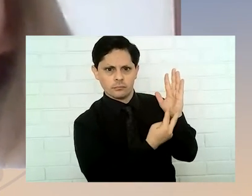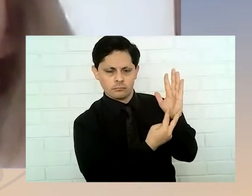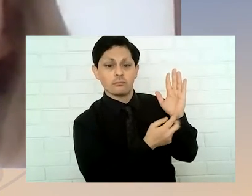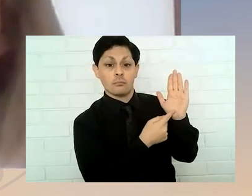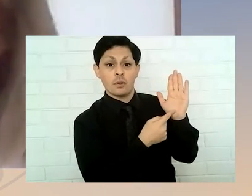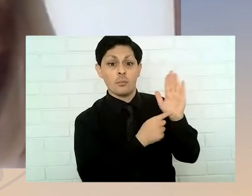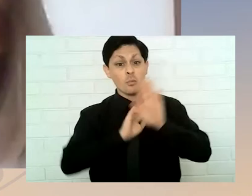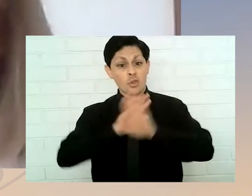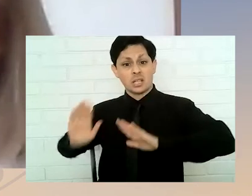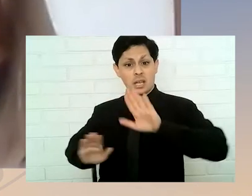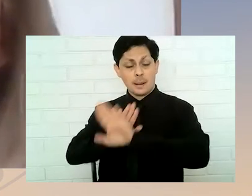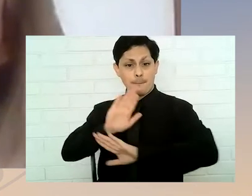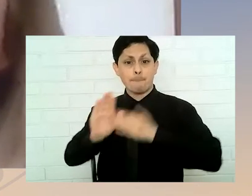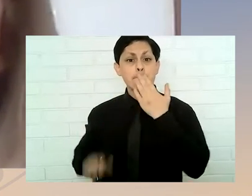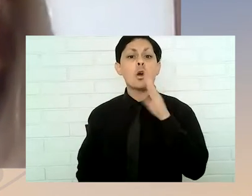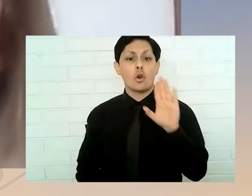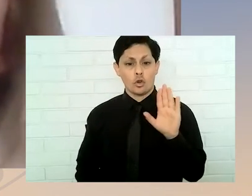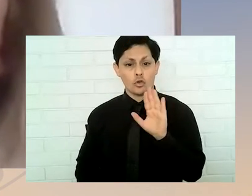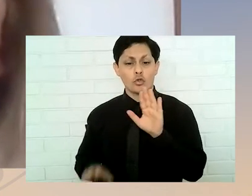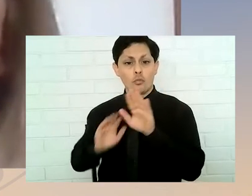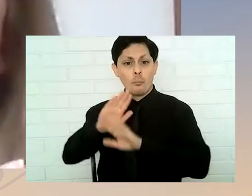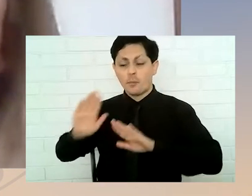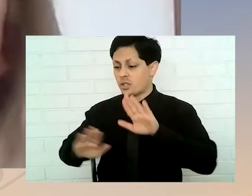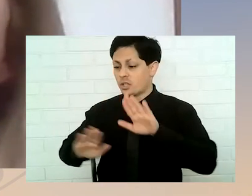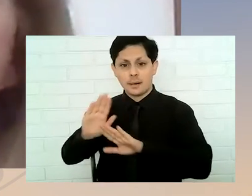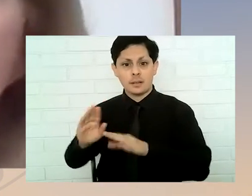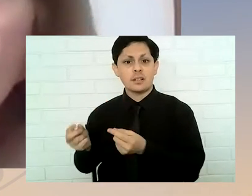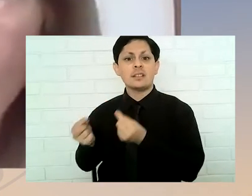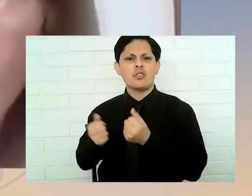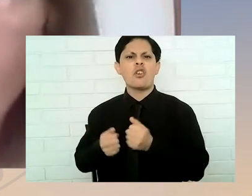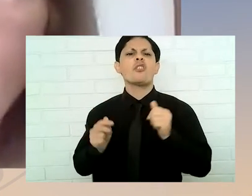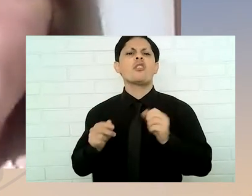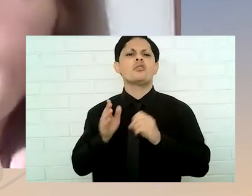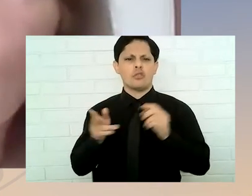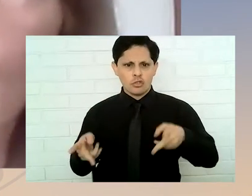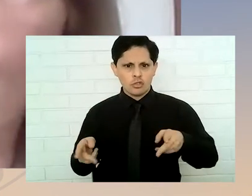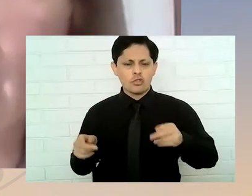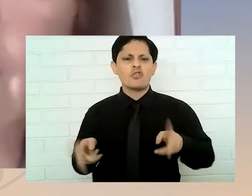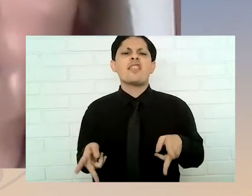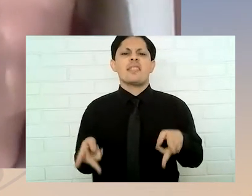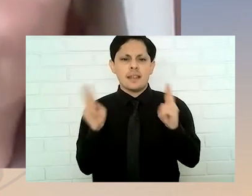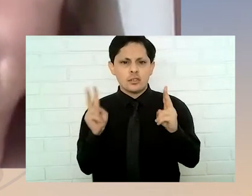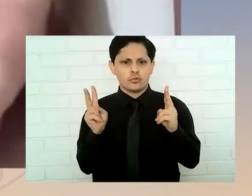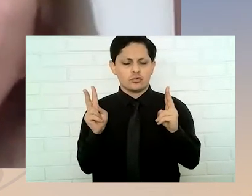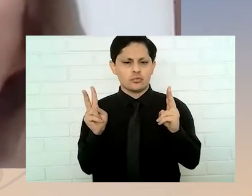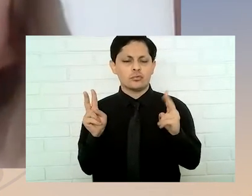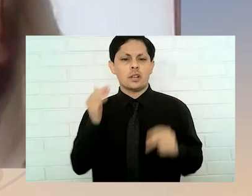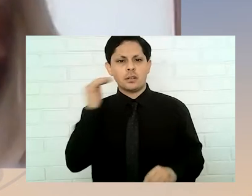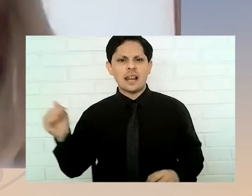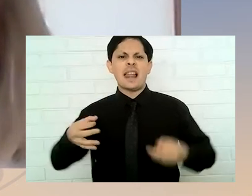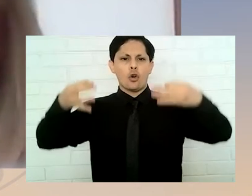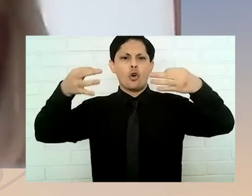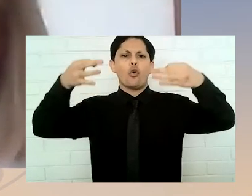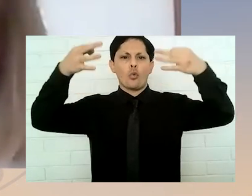proteger mejor los intereses y sobre todo los derechos de las y los estudiantes. La justicia